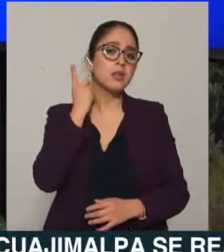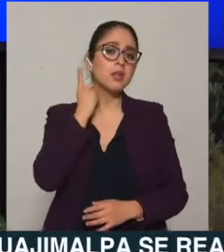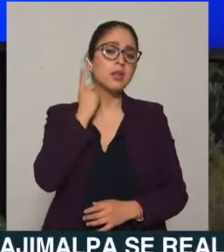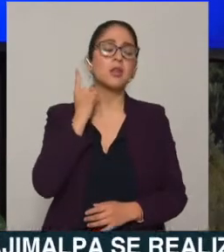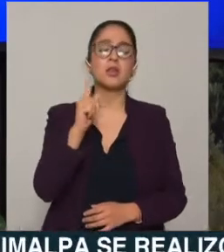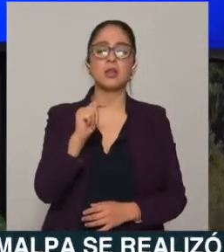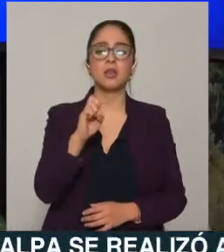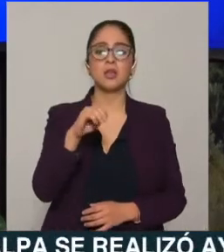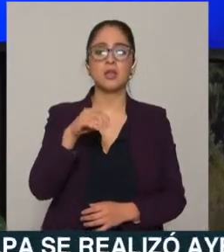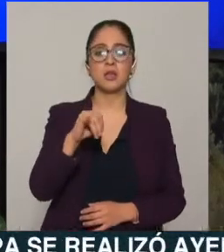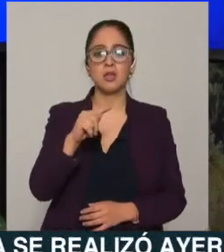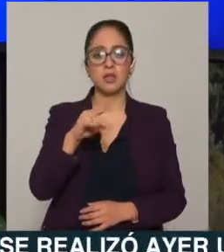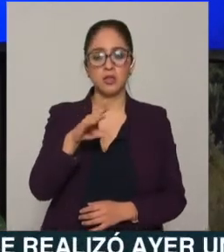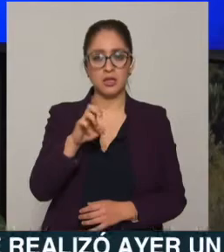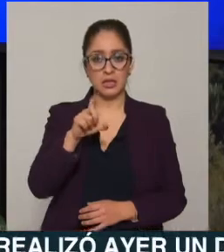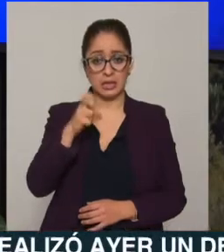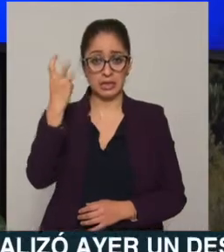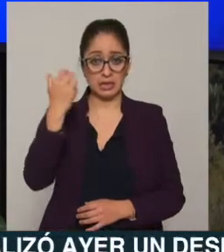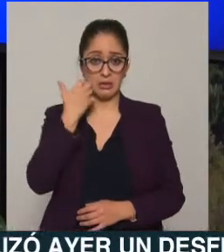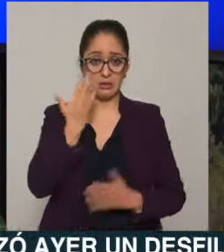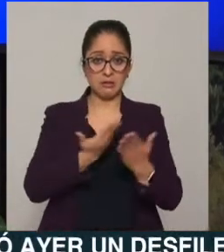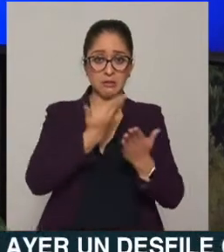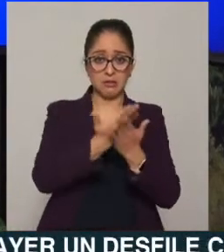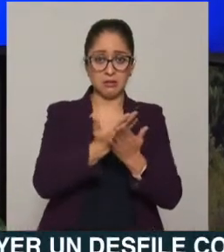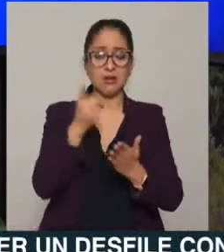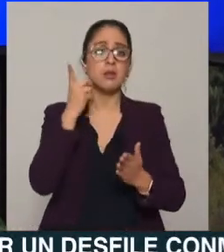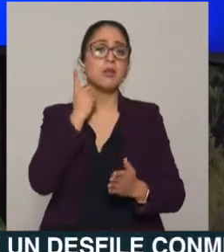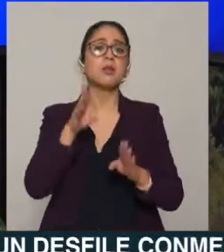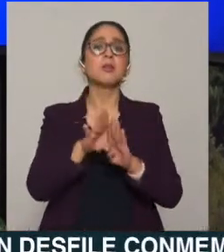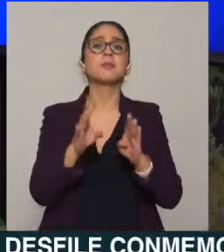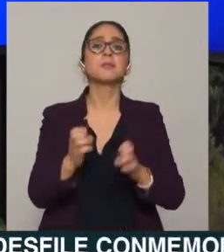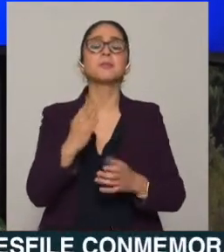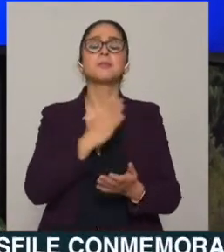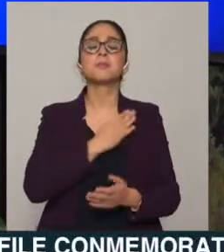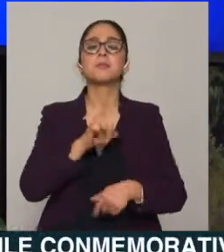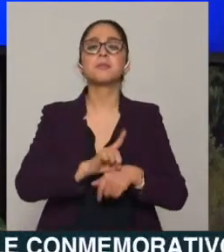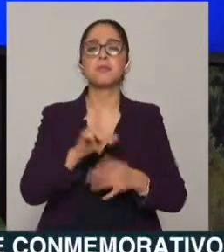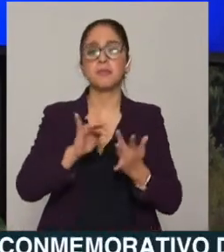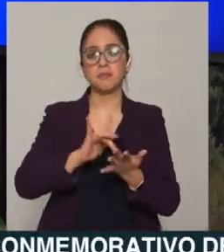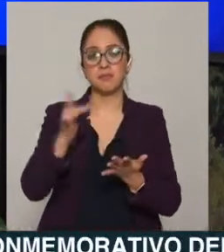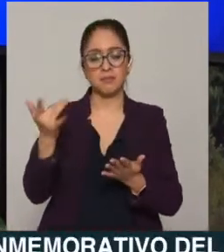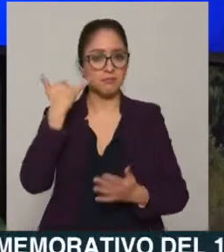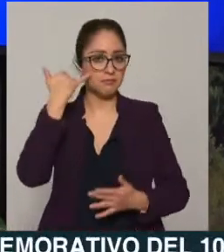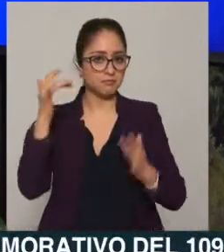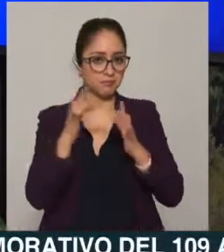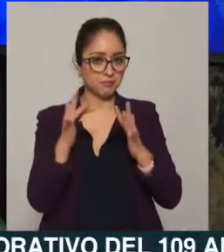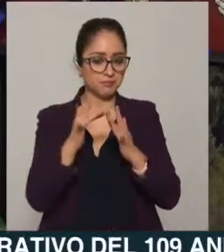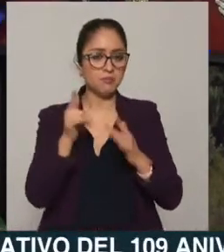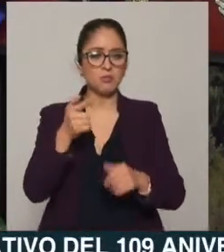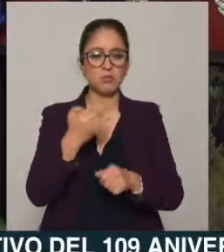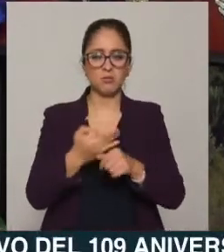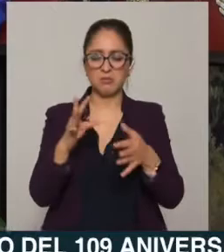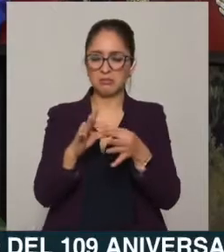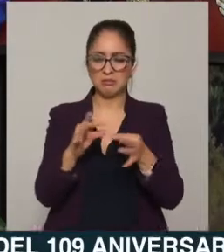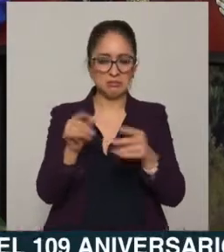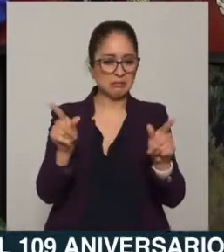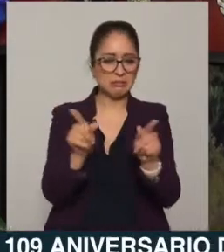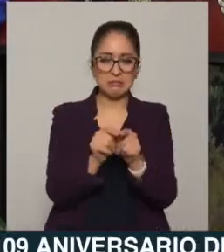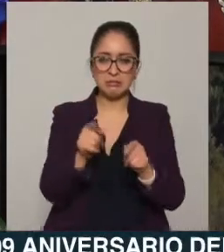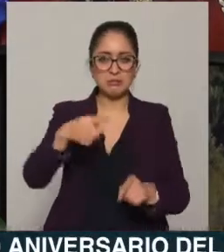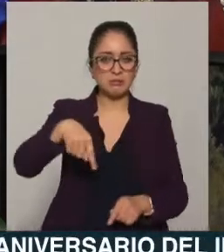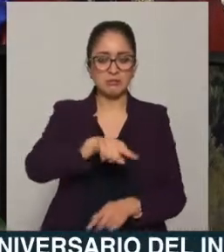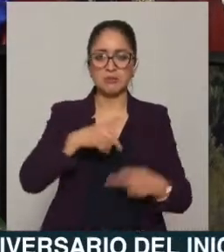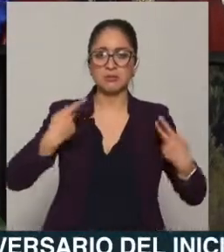es promotor de esta propuesta. Diputado, ¿cómo está? Muy buenos días. Gracias por tomarnos la llamada. Pues explíquenos de manera muy breve a la